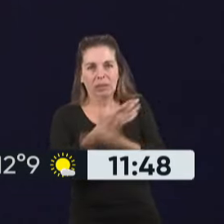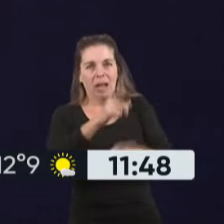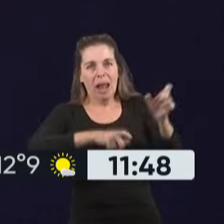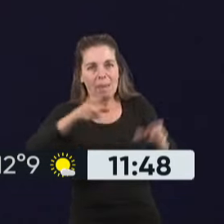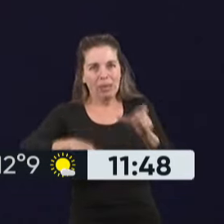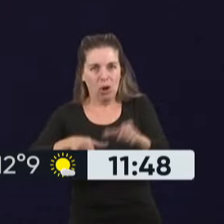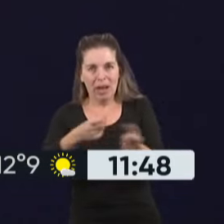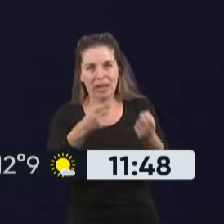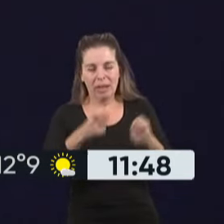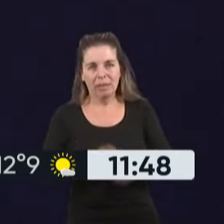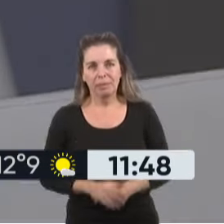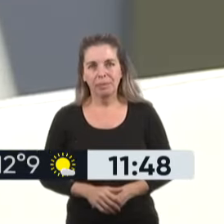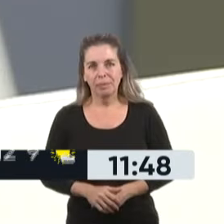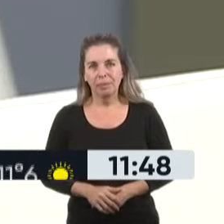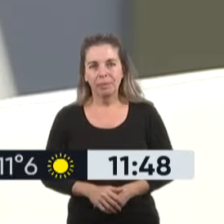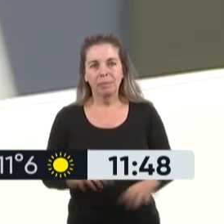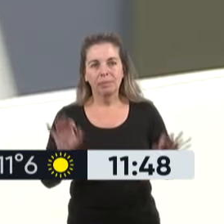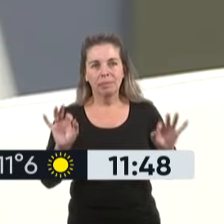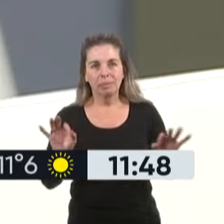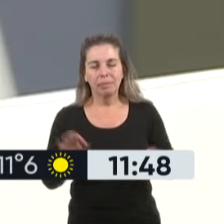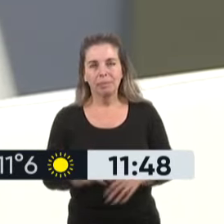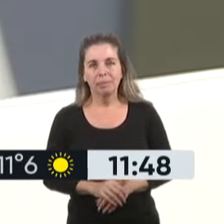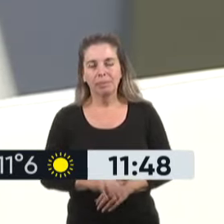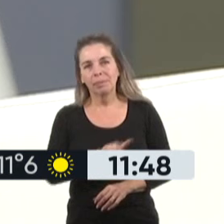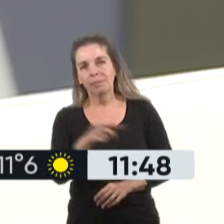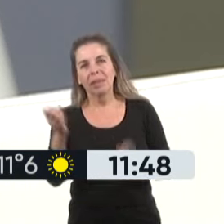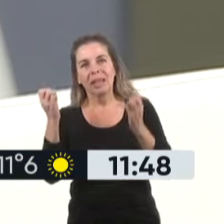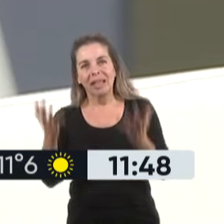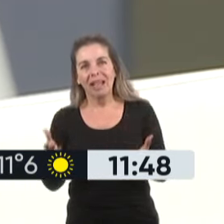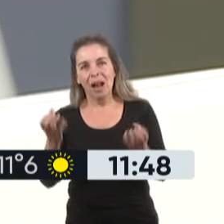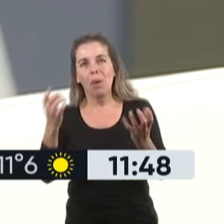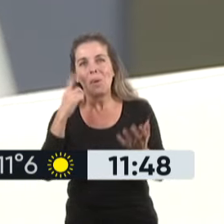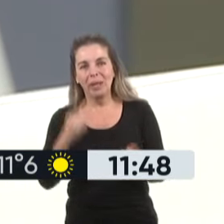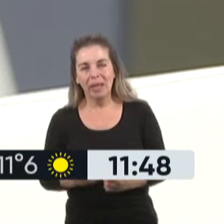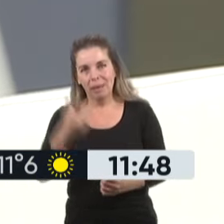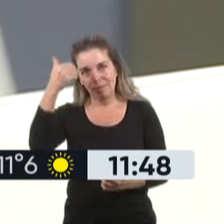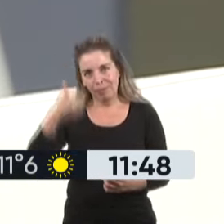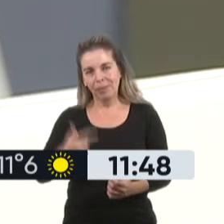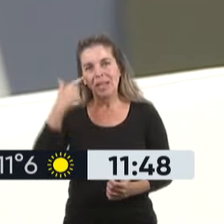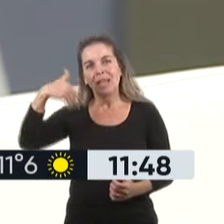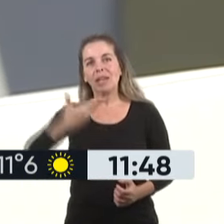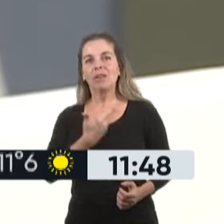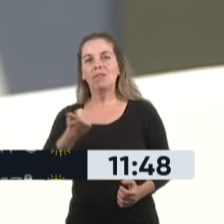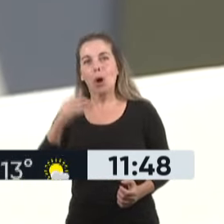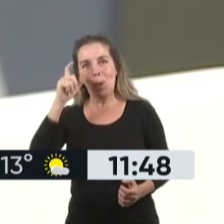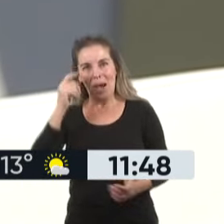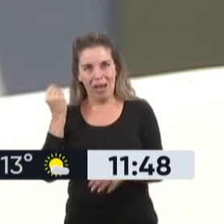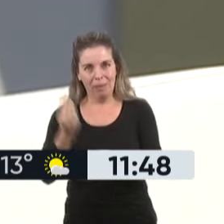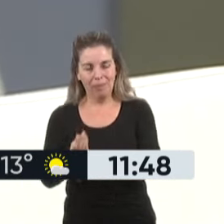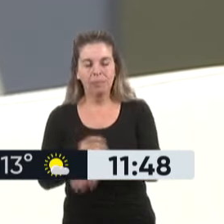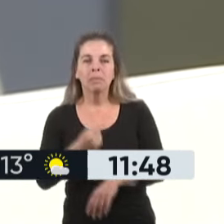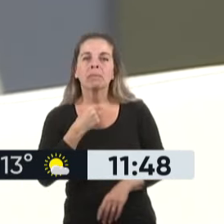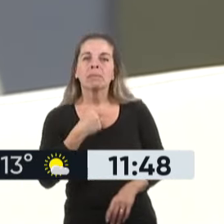vulnerables y a los que menos tienen. He dicho. ¿Qué tal, Manuel? Buen día. Eduardo Menegazzi para Infobae. Quería consultarte